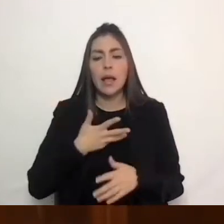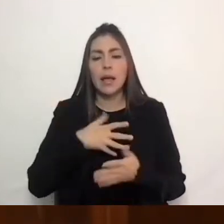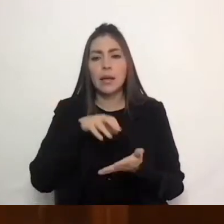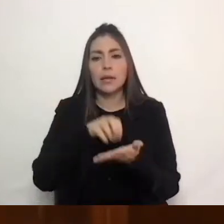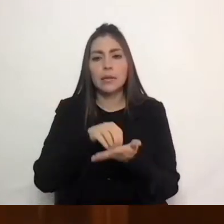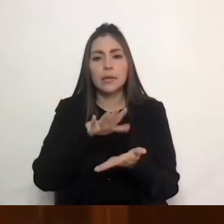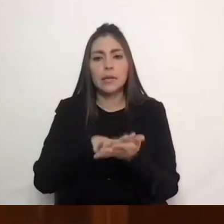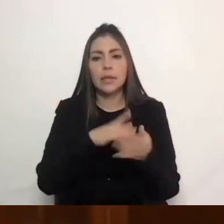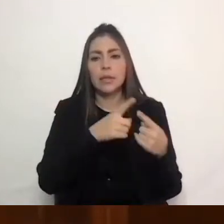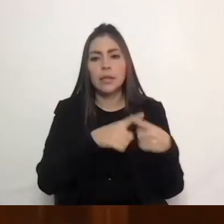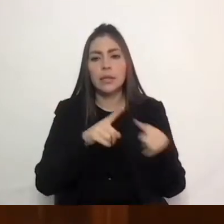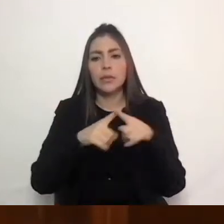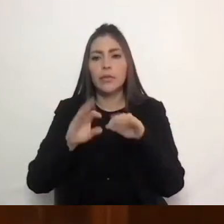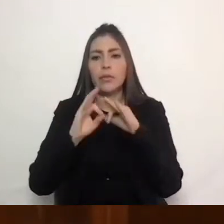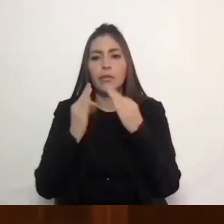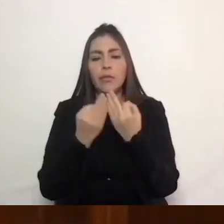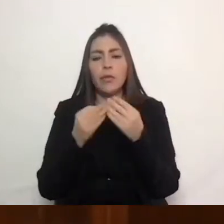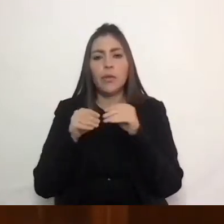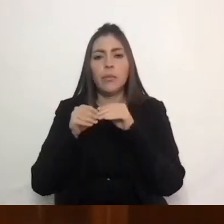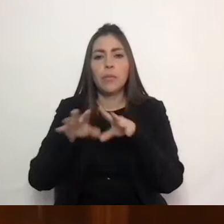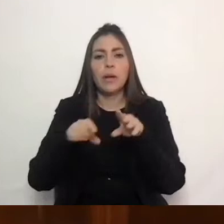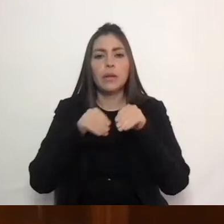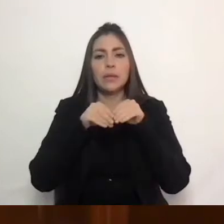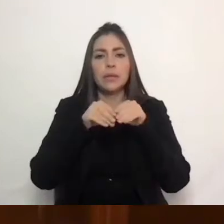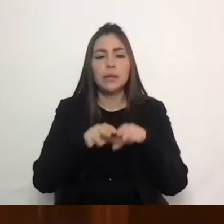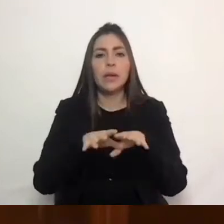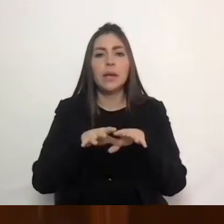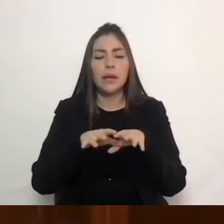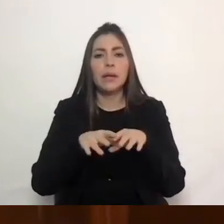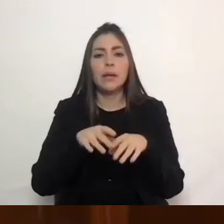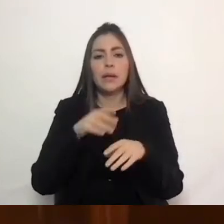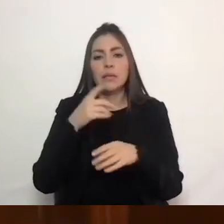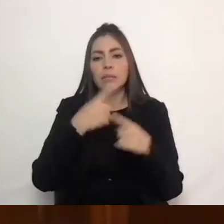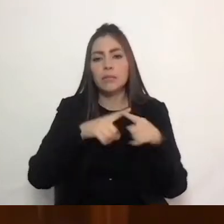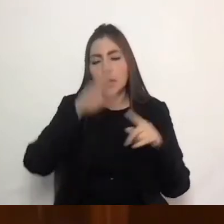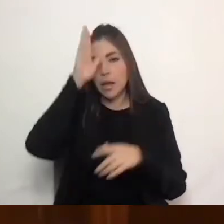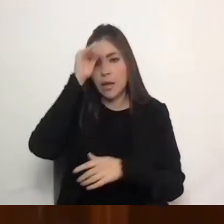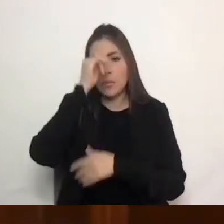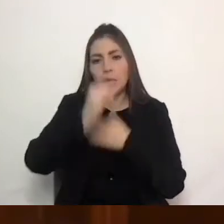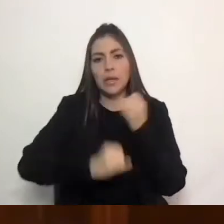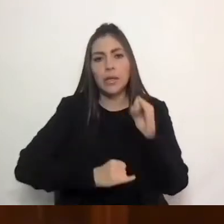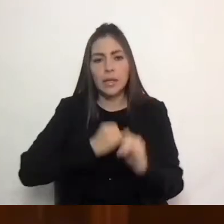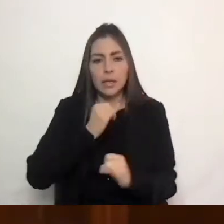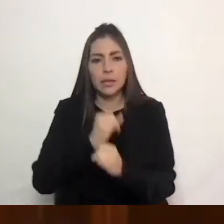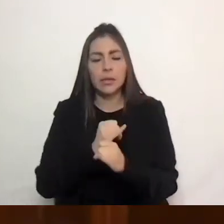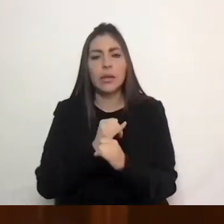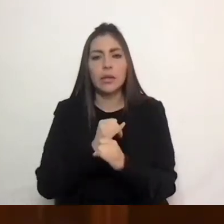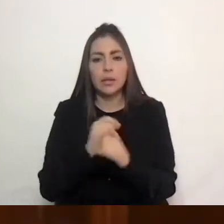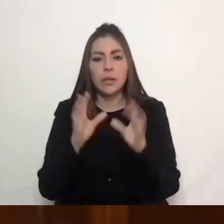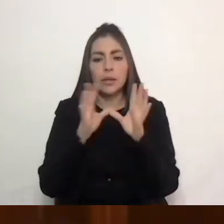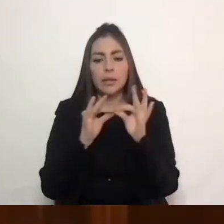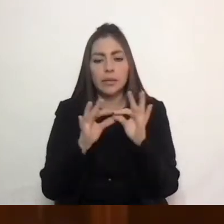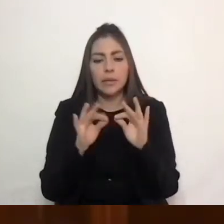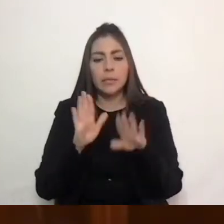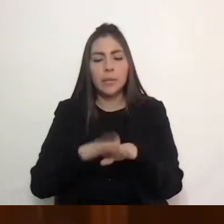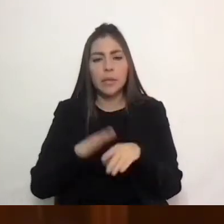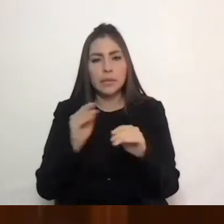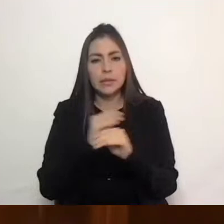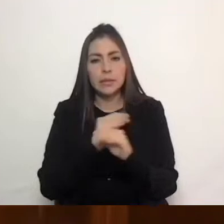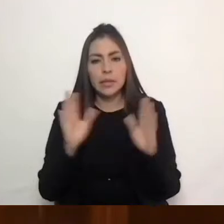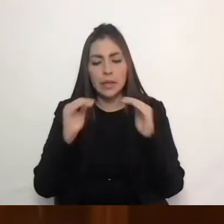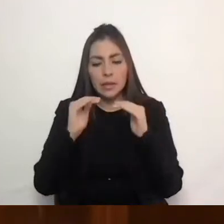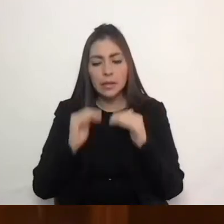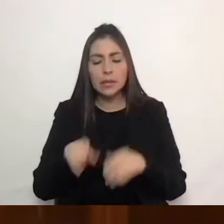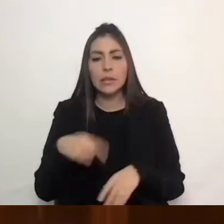dispersa en diversos instrumentos internacionales. El esclarecimiento es necesario